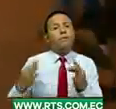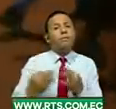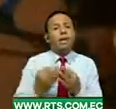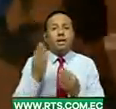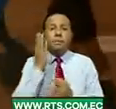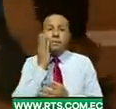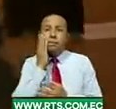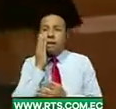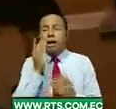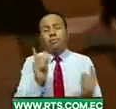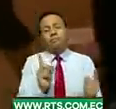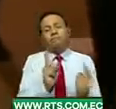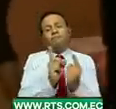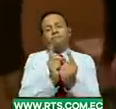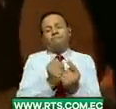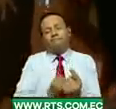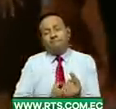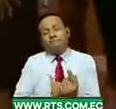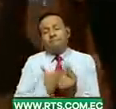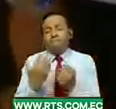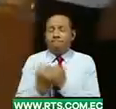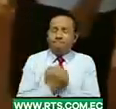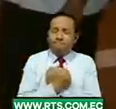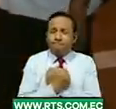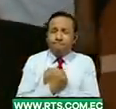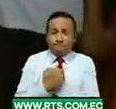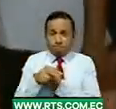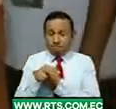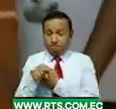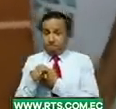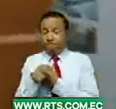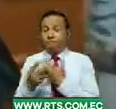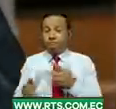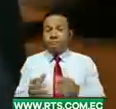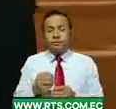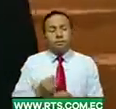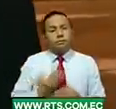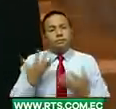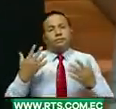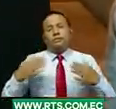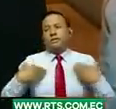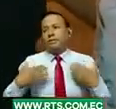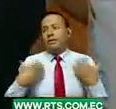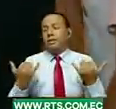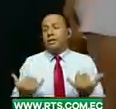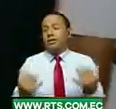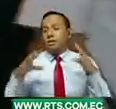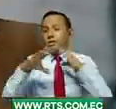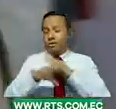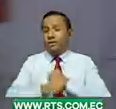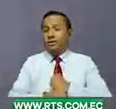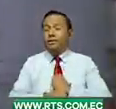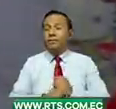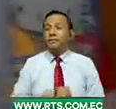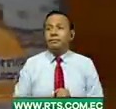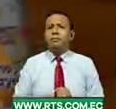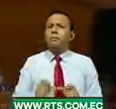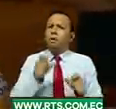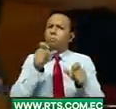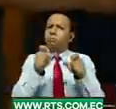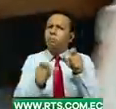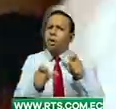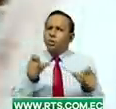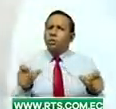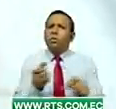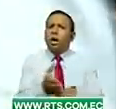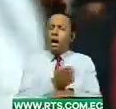madre. Emotivas imágenes, momentos de alegría y llanto que se viven en esa hora de la noche. Ciudadanos que se